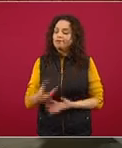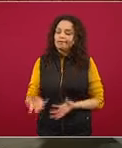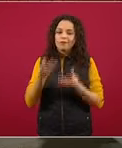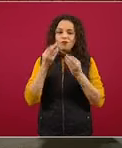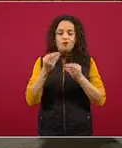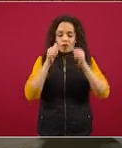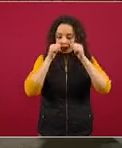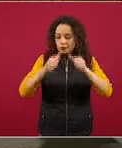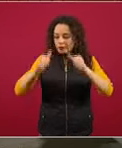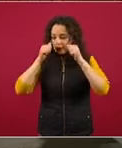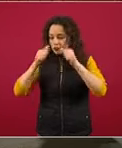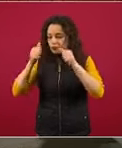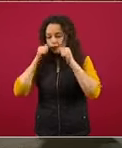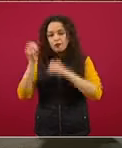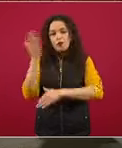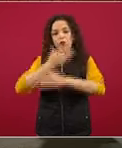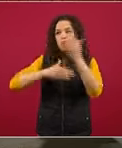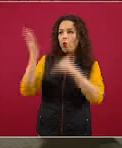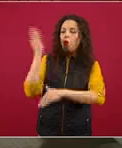de estas personas.